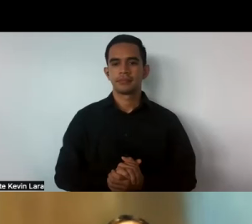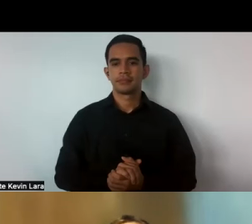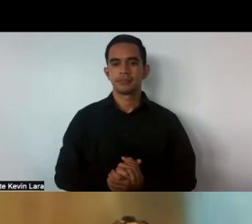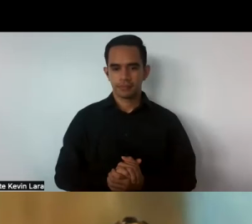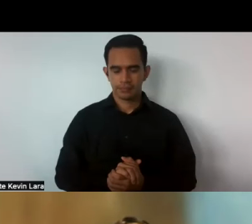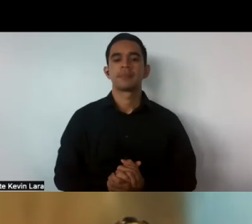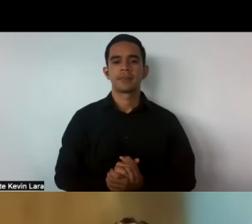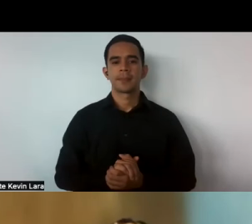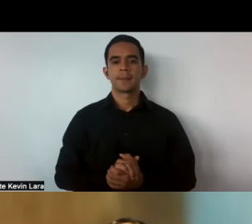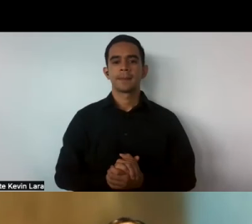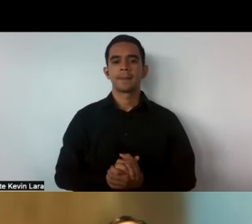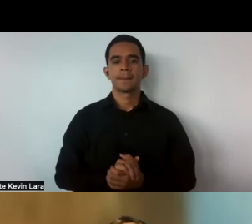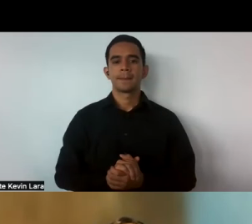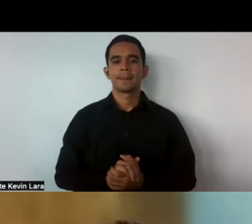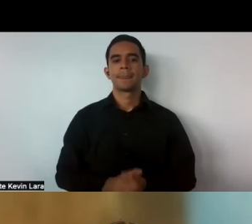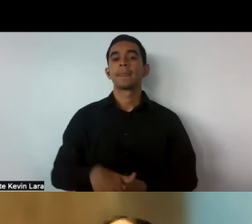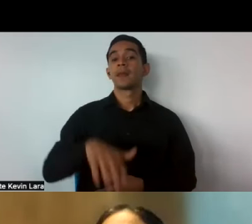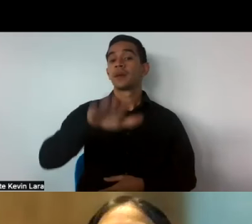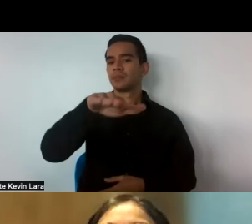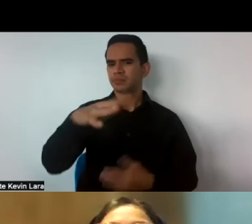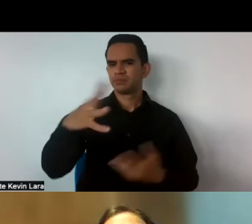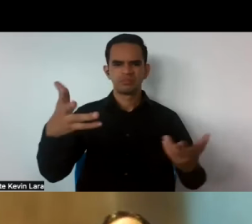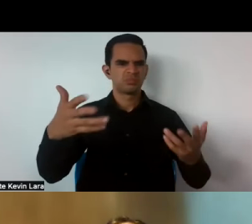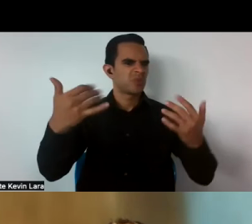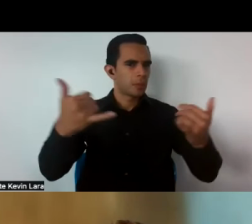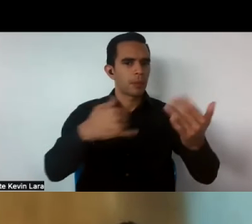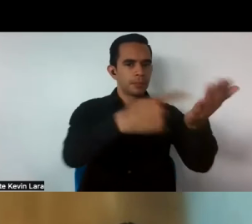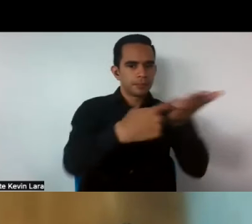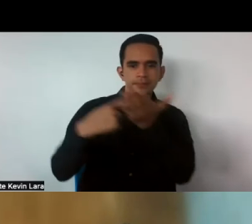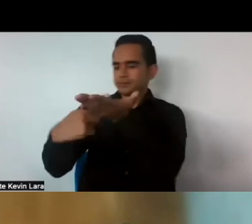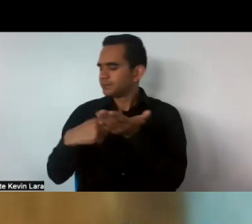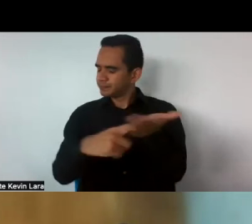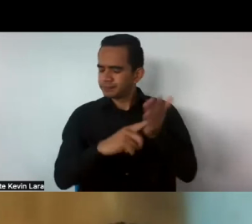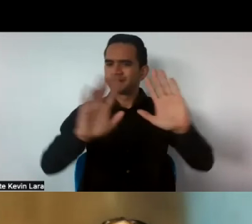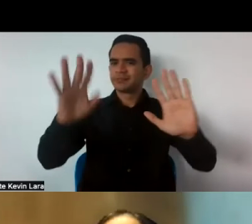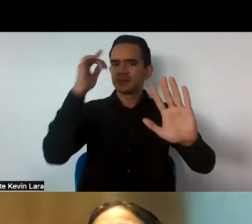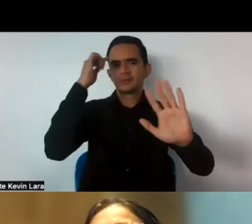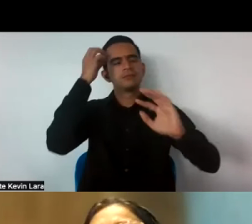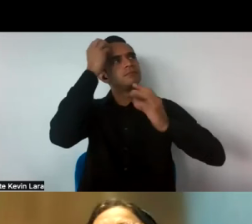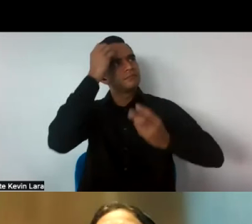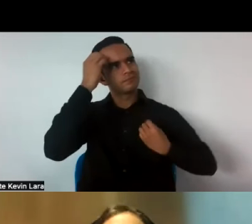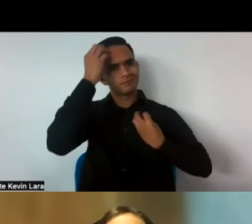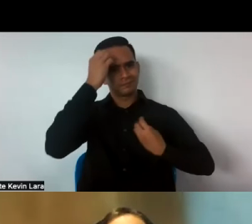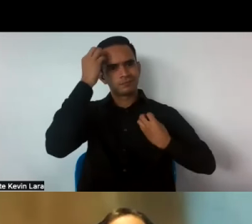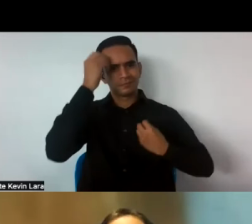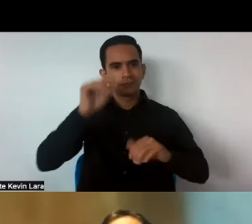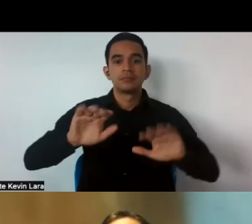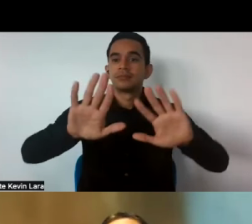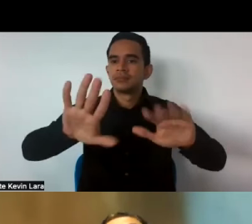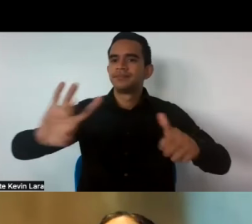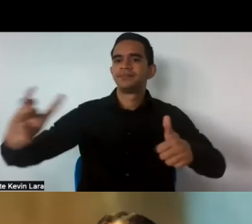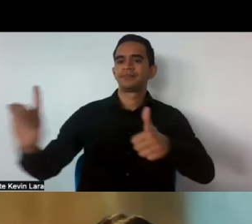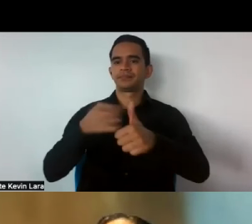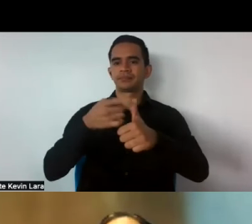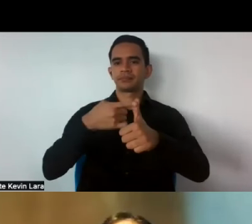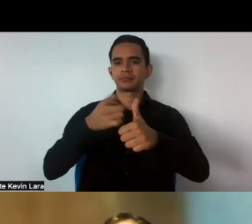Buenísimo. Entonces, fíjense, vamos a estar conversando, vamos a estar reflexionando, ¿sí? Y lo primero que tenemos que darnos cuenta es